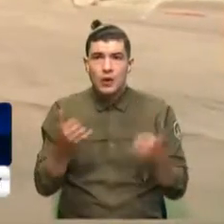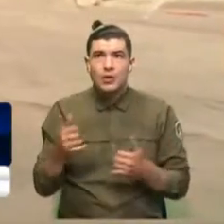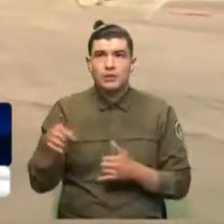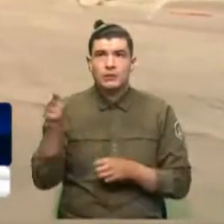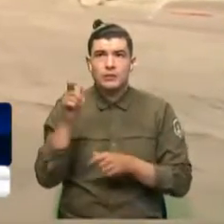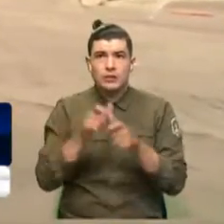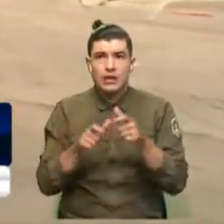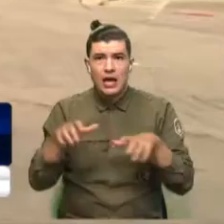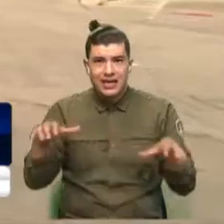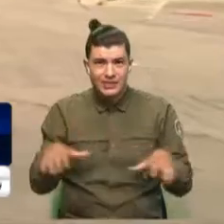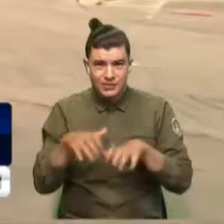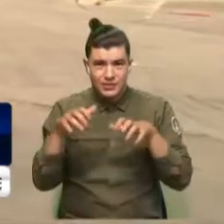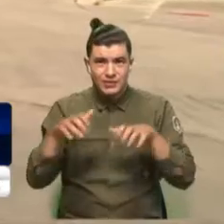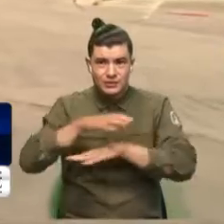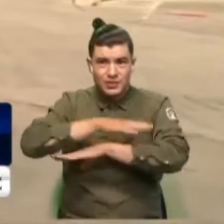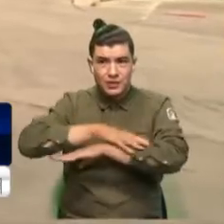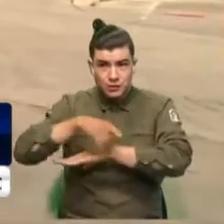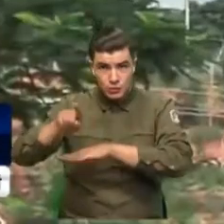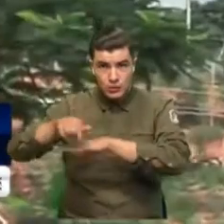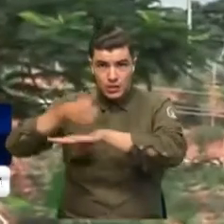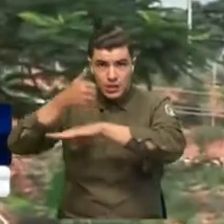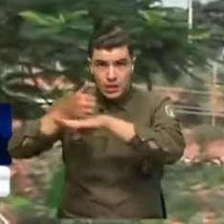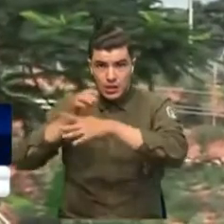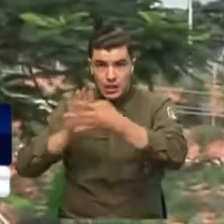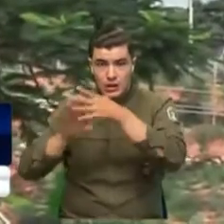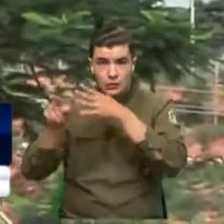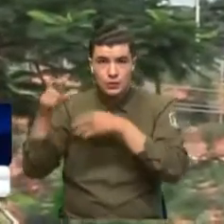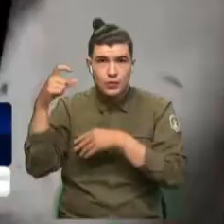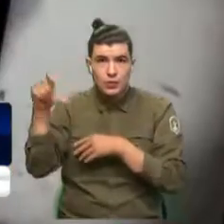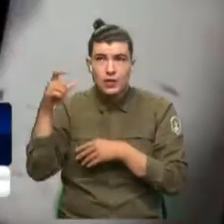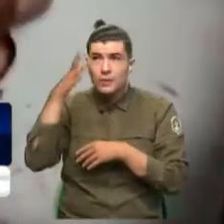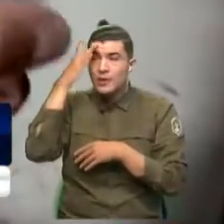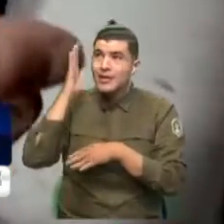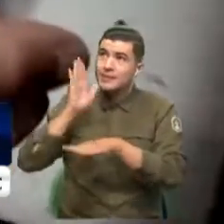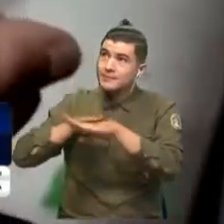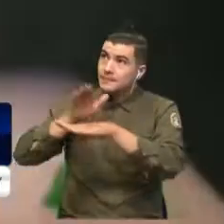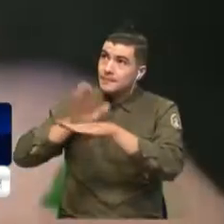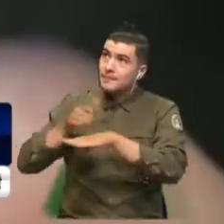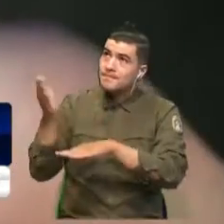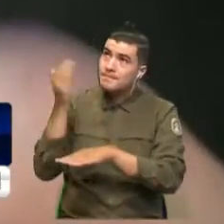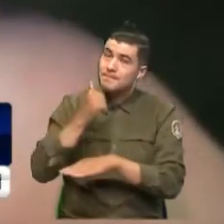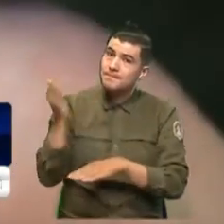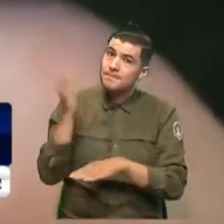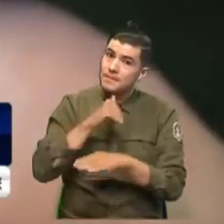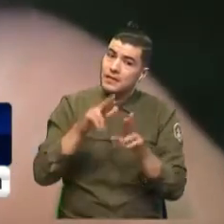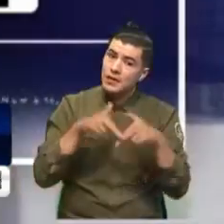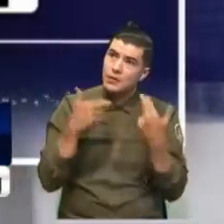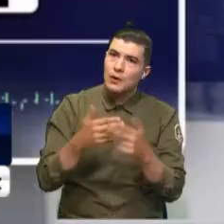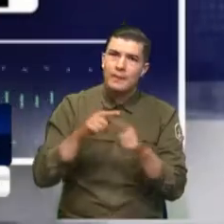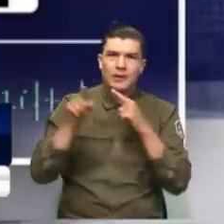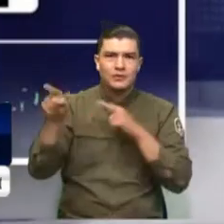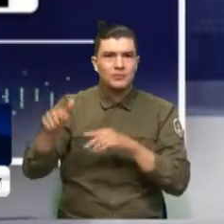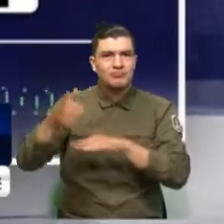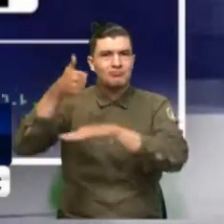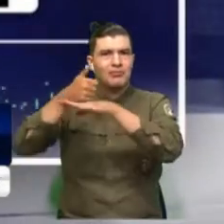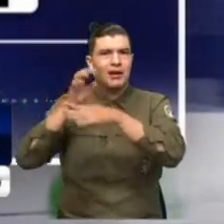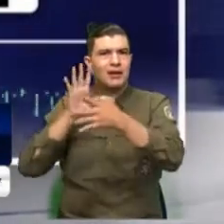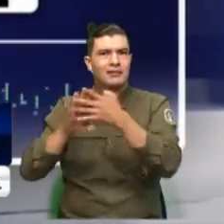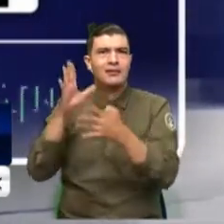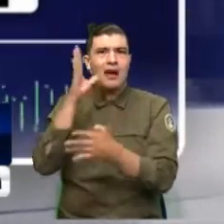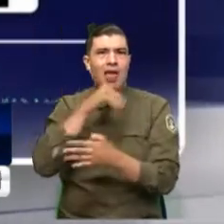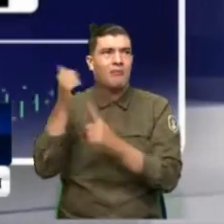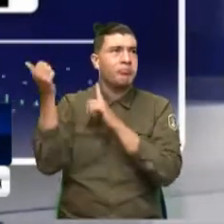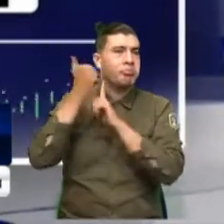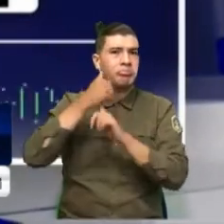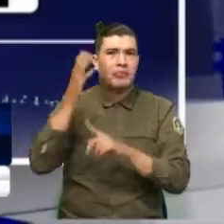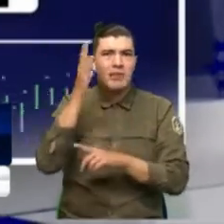serán interpuestas al director de la cárcel Modelo al no asistir a los llamados hechos por la personería. Por tanto, se decidió por parte del Ministerio